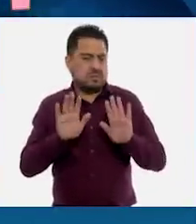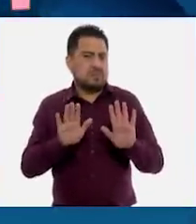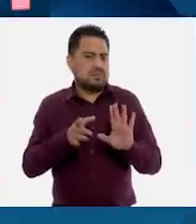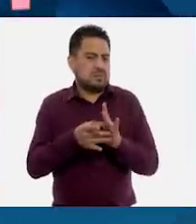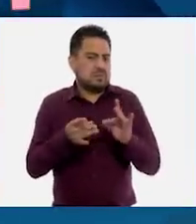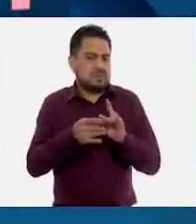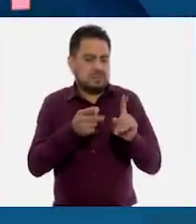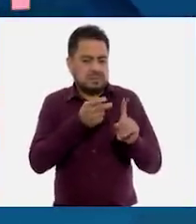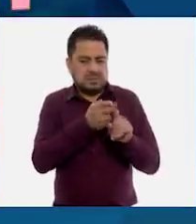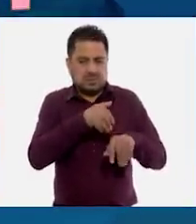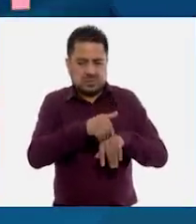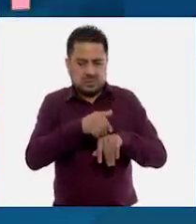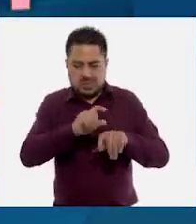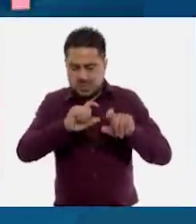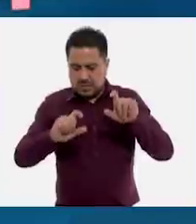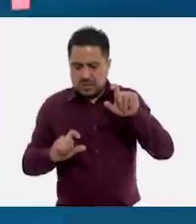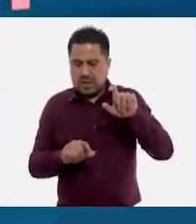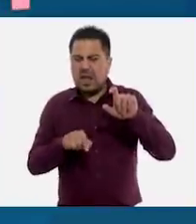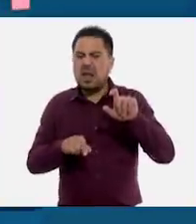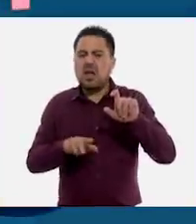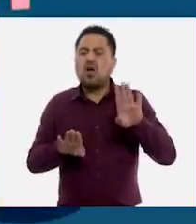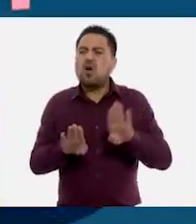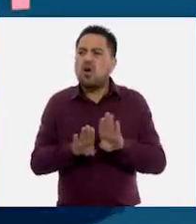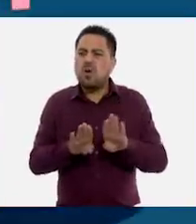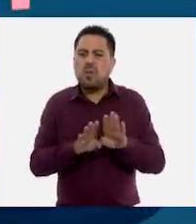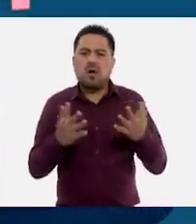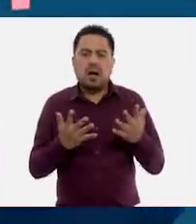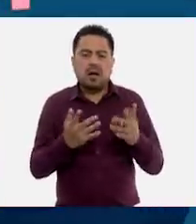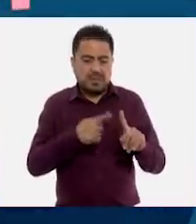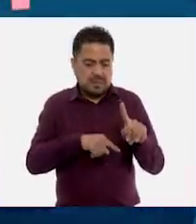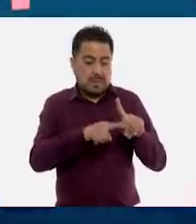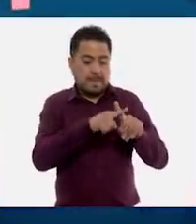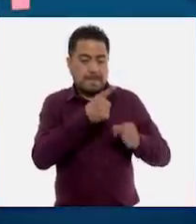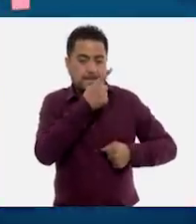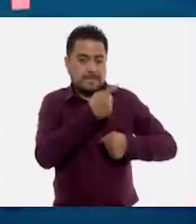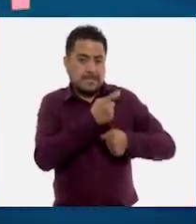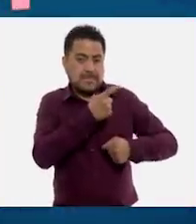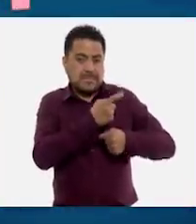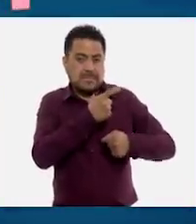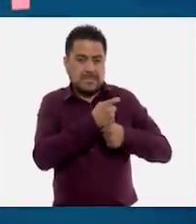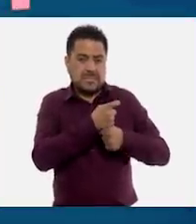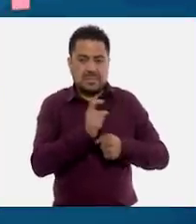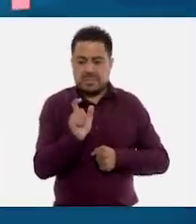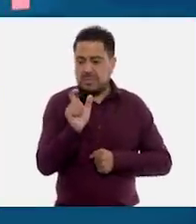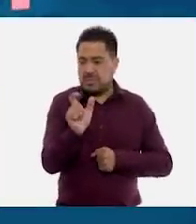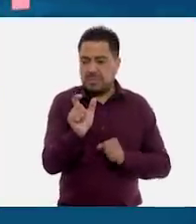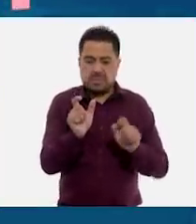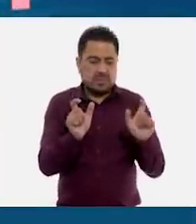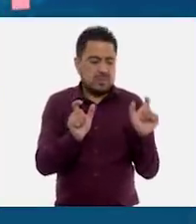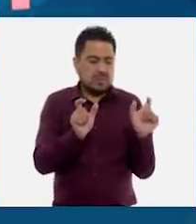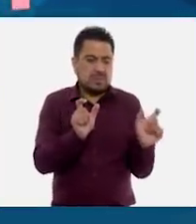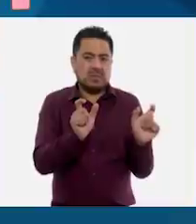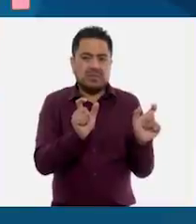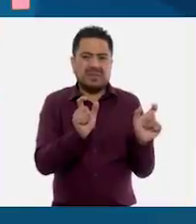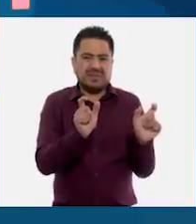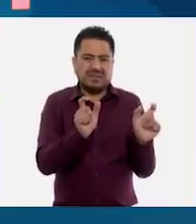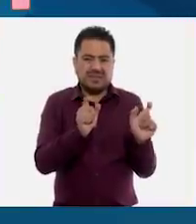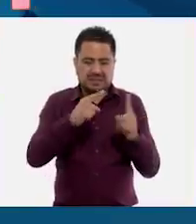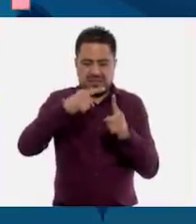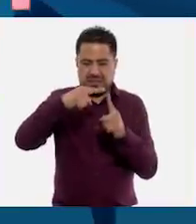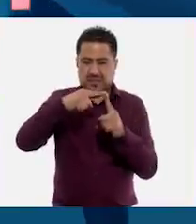el residuo se obtiene multiplicando primero el cociente por el divisor